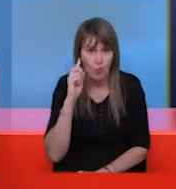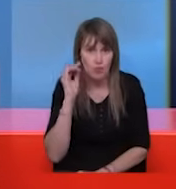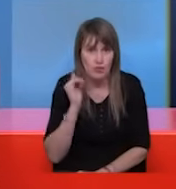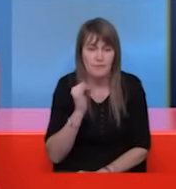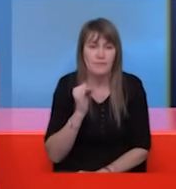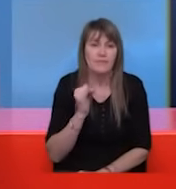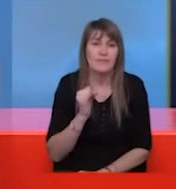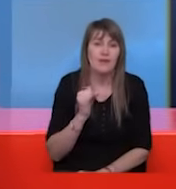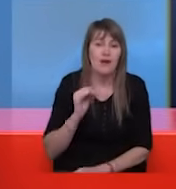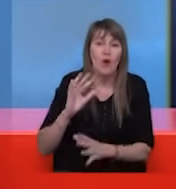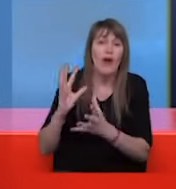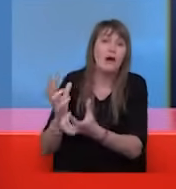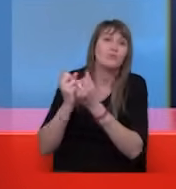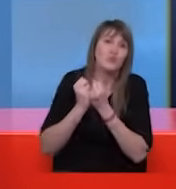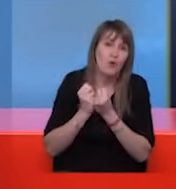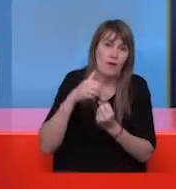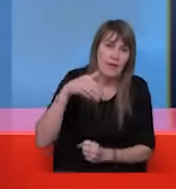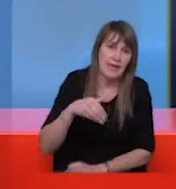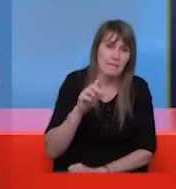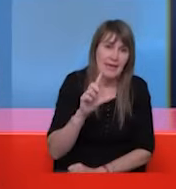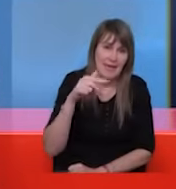fue capturado por el MLN